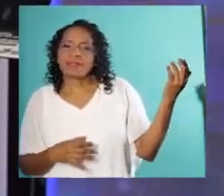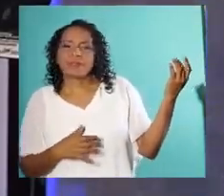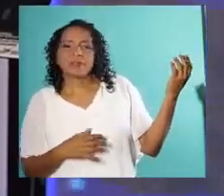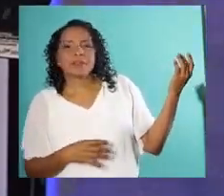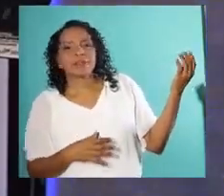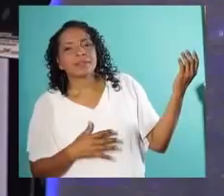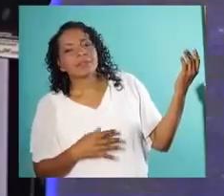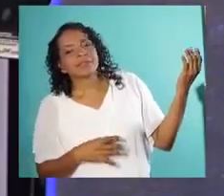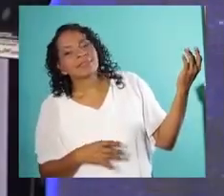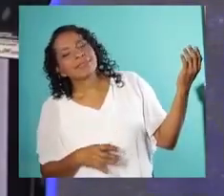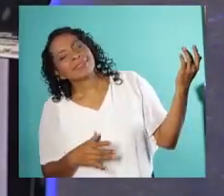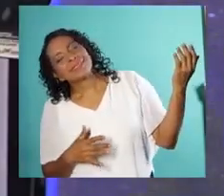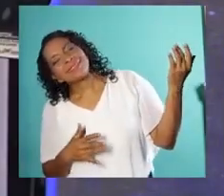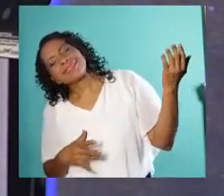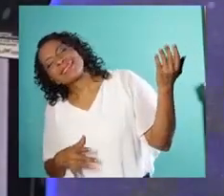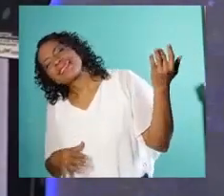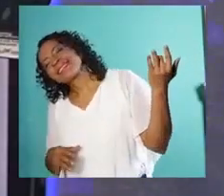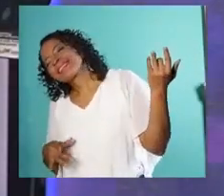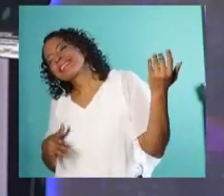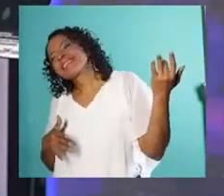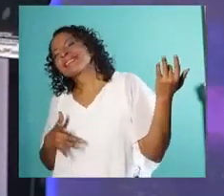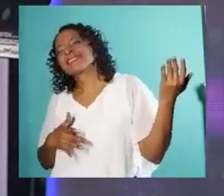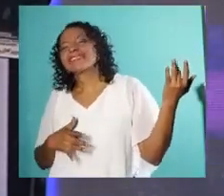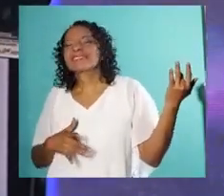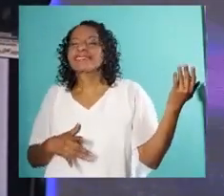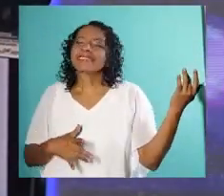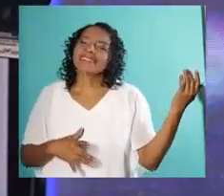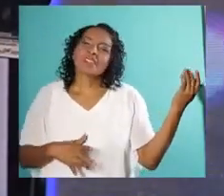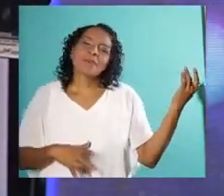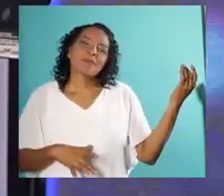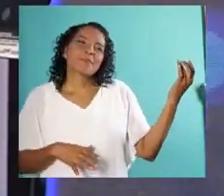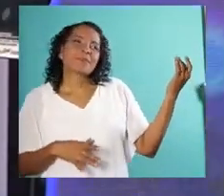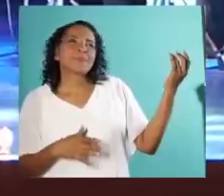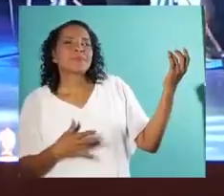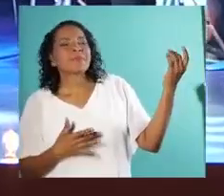Yeah, yeah. Ah. Yeah.